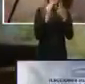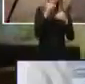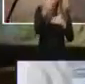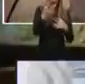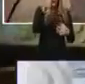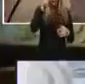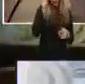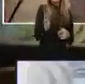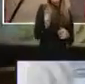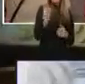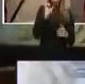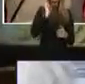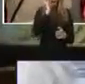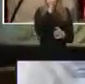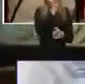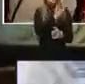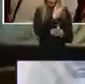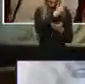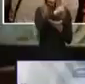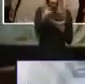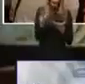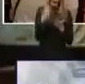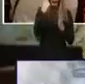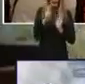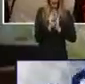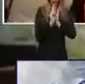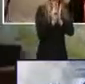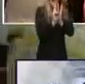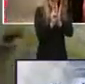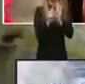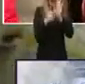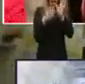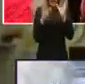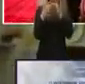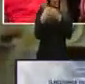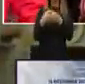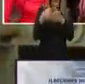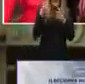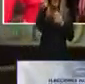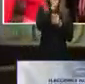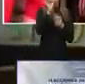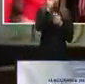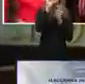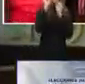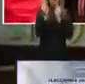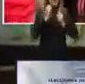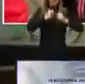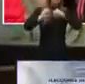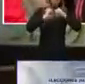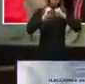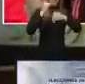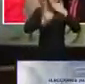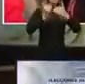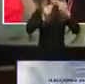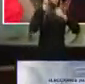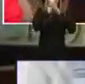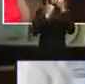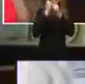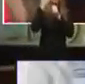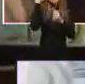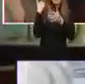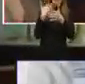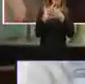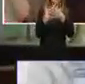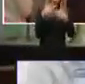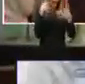la República, representando al movimiento Semilla, que empezó a cobrar notoriedad años atrás y que lo lleva a